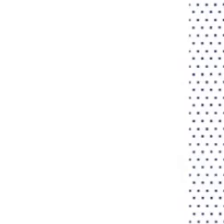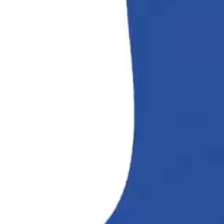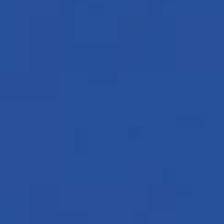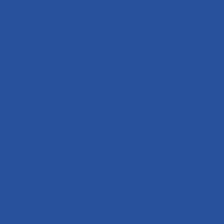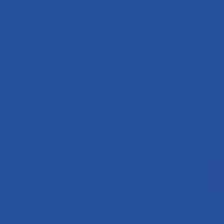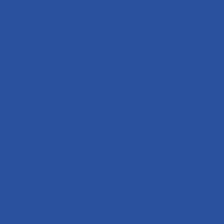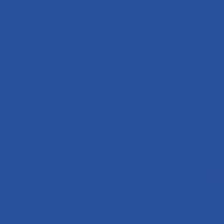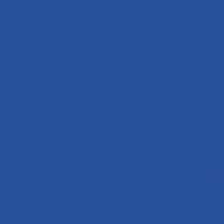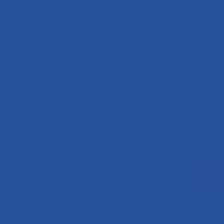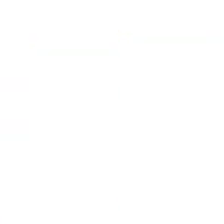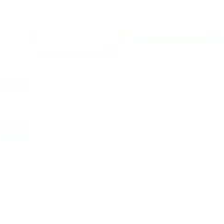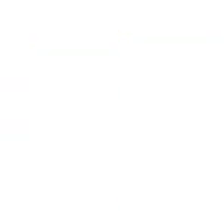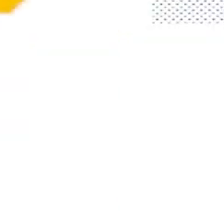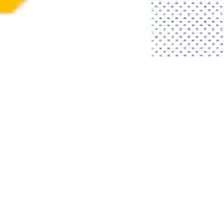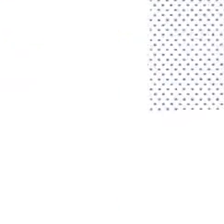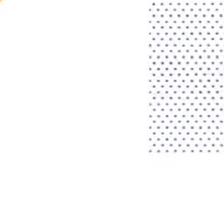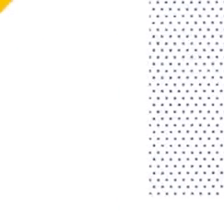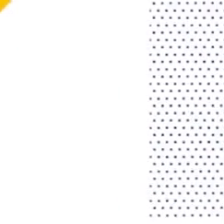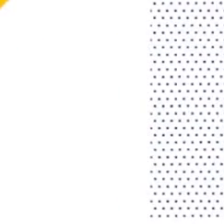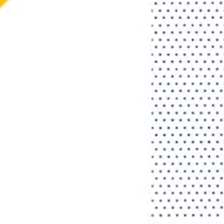casa.